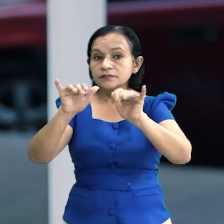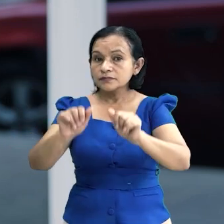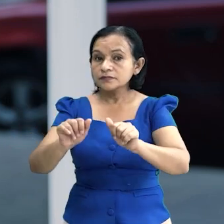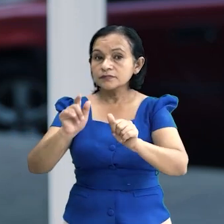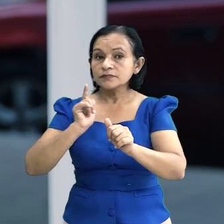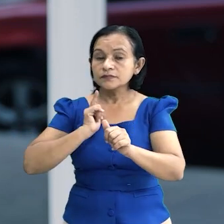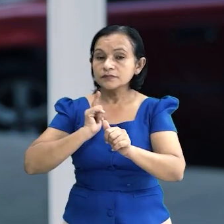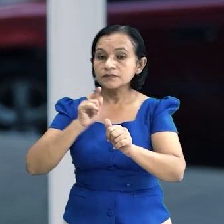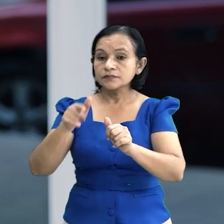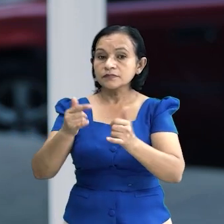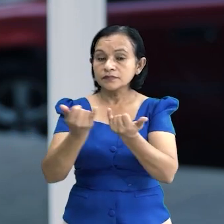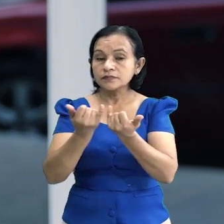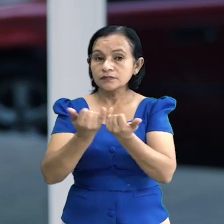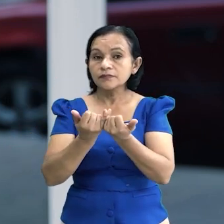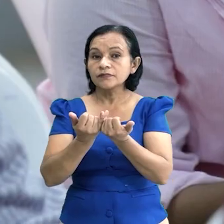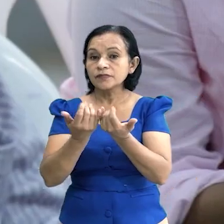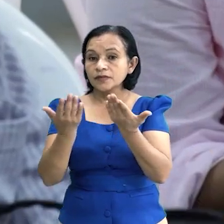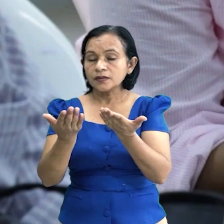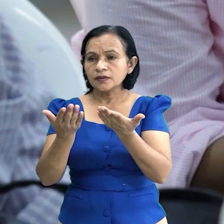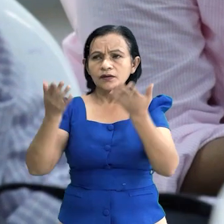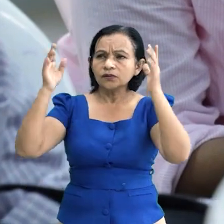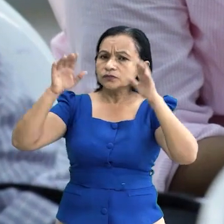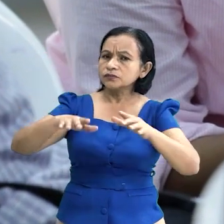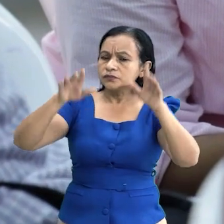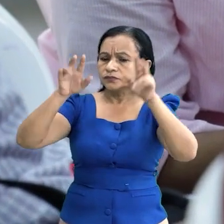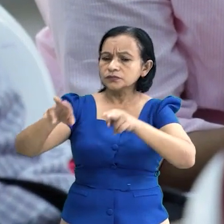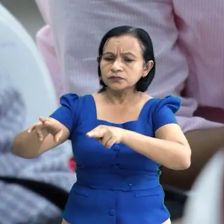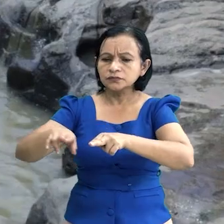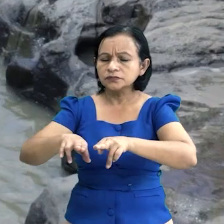tienen presencia, ¿verdad?, hidrometeorológica,